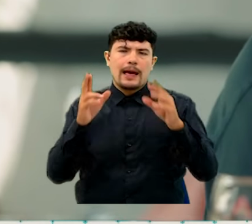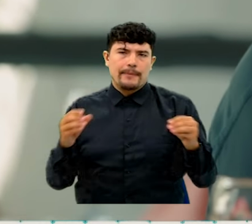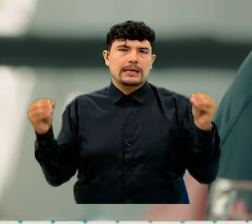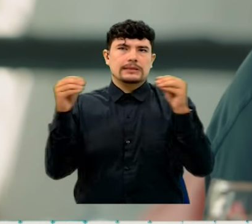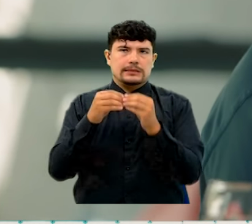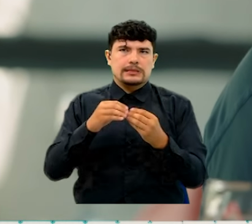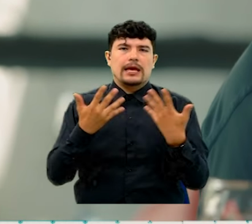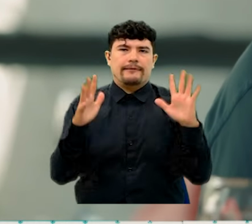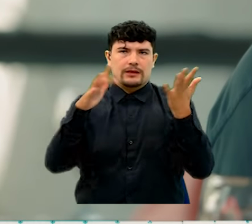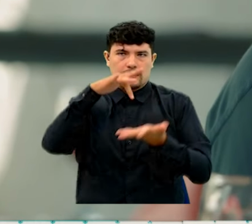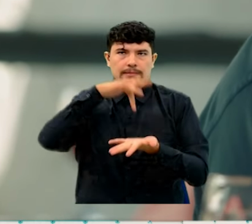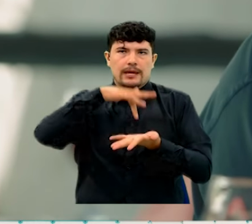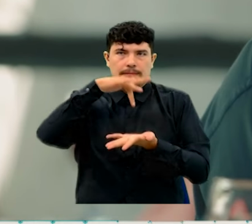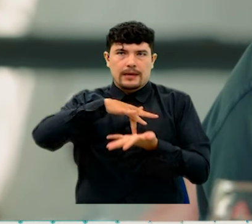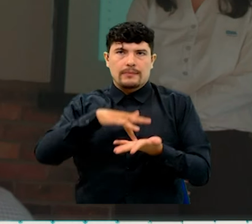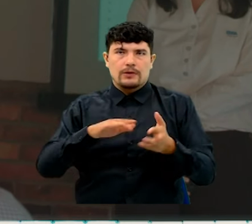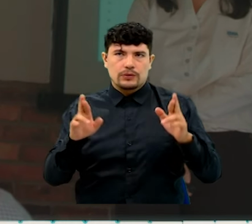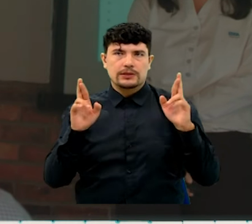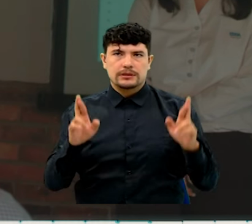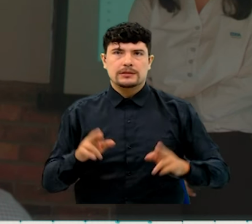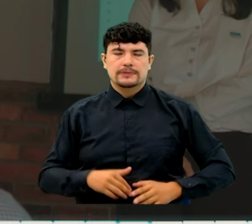participar.